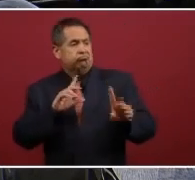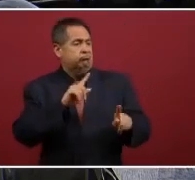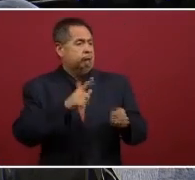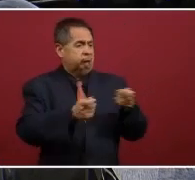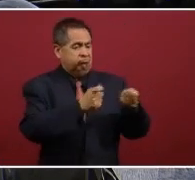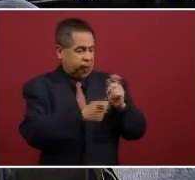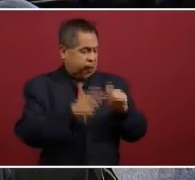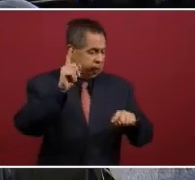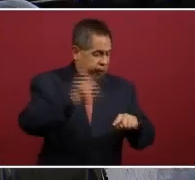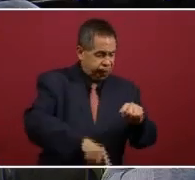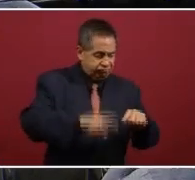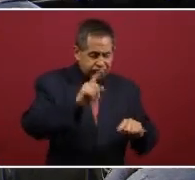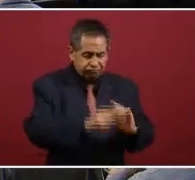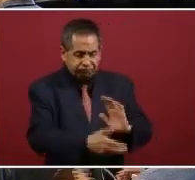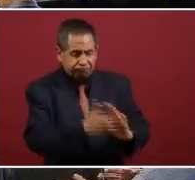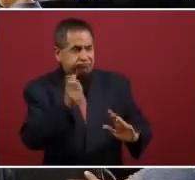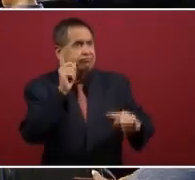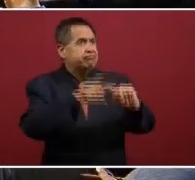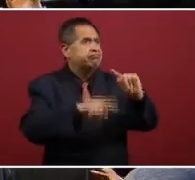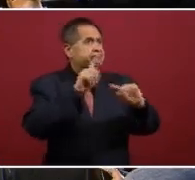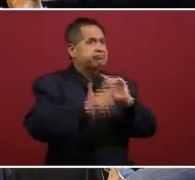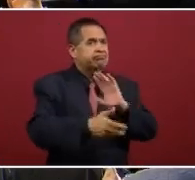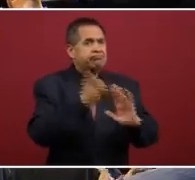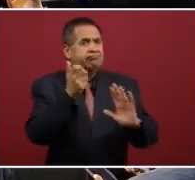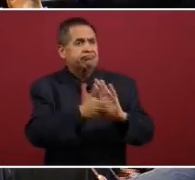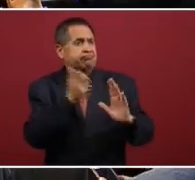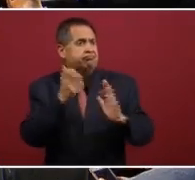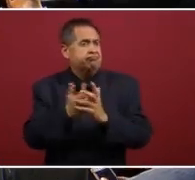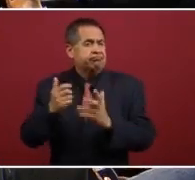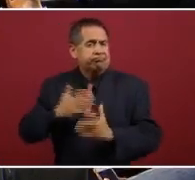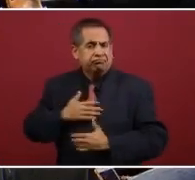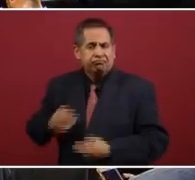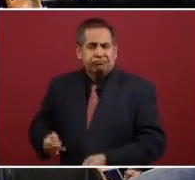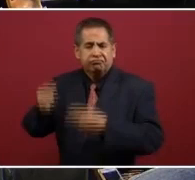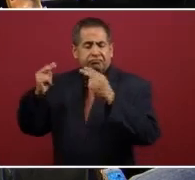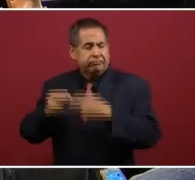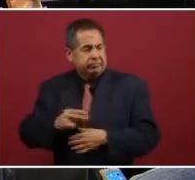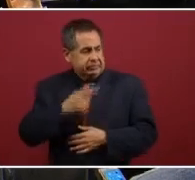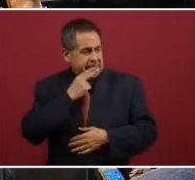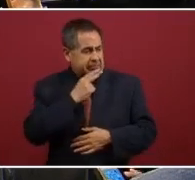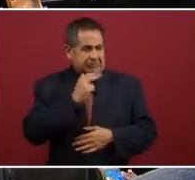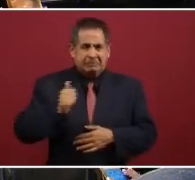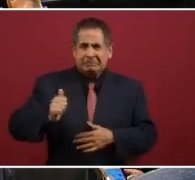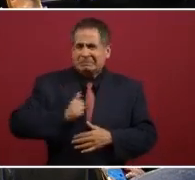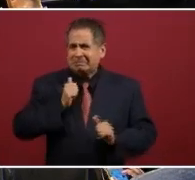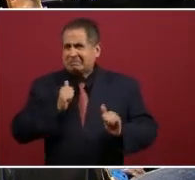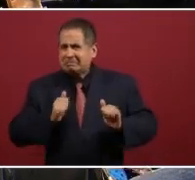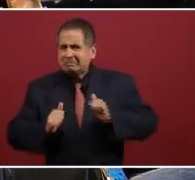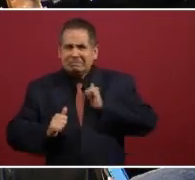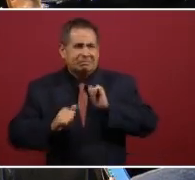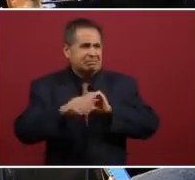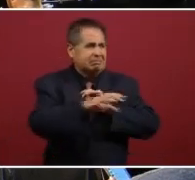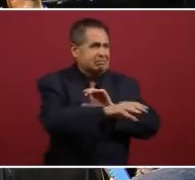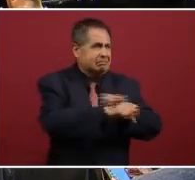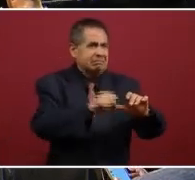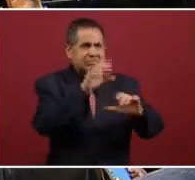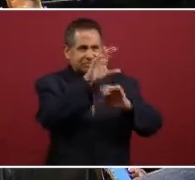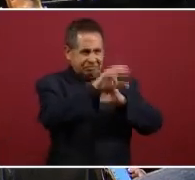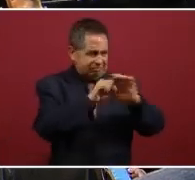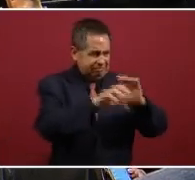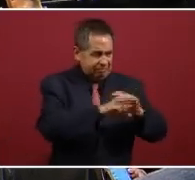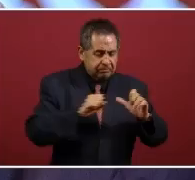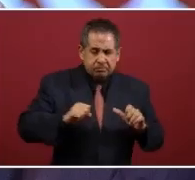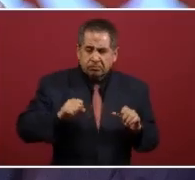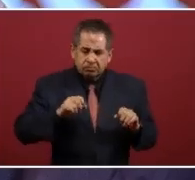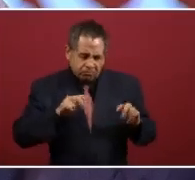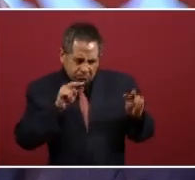explotado, en un recurso natural externo, en un capital natural, en una máquina a ser analizada y